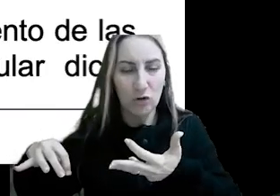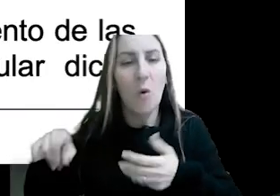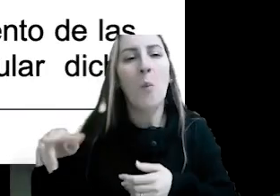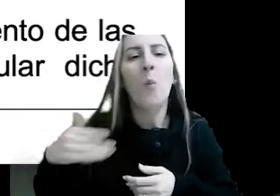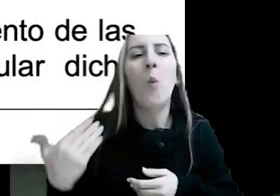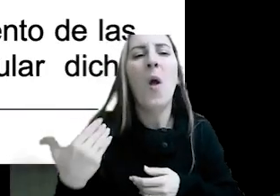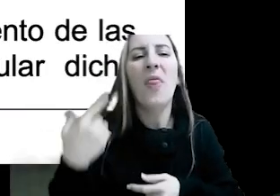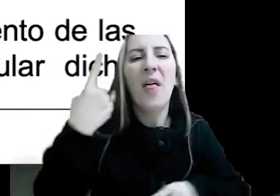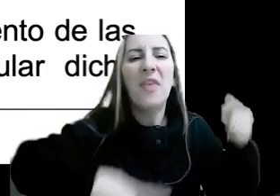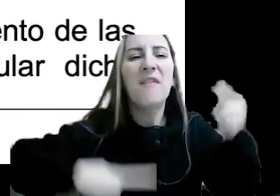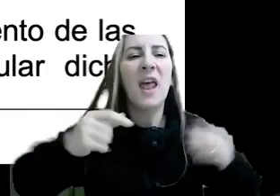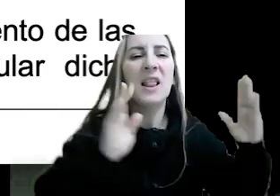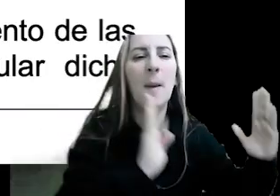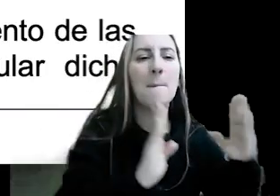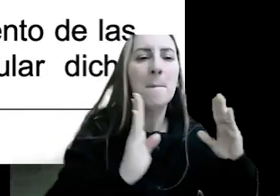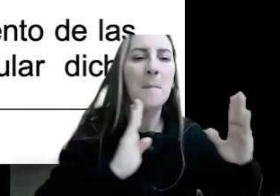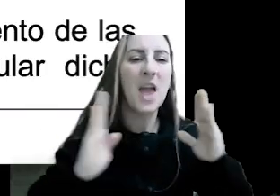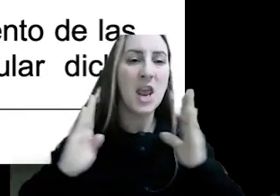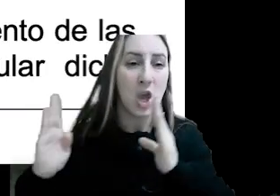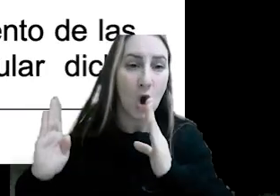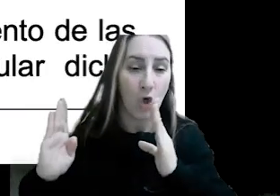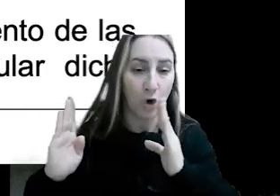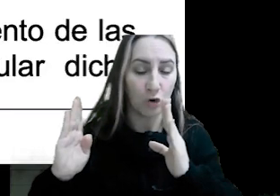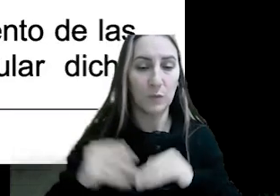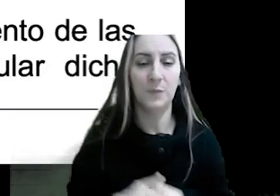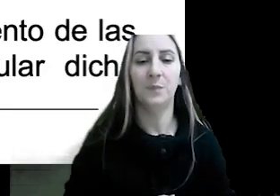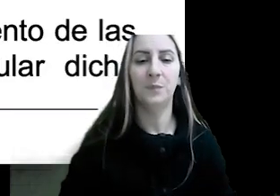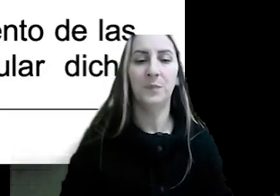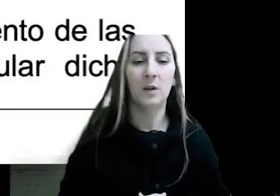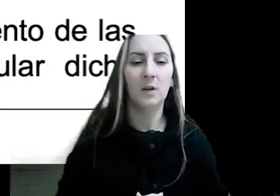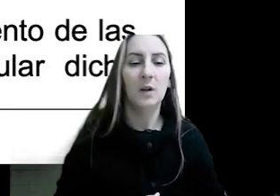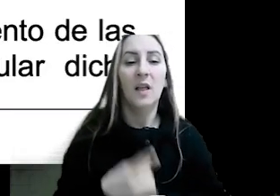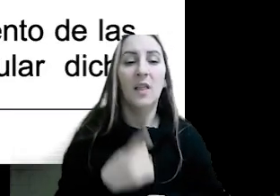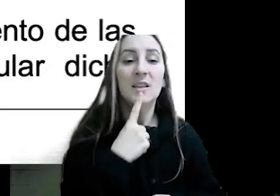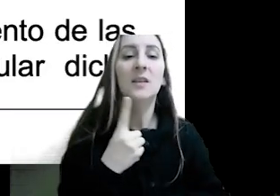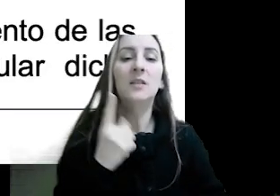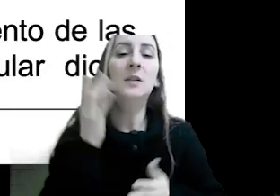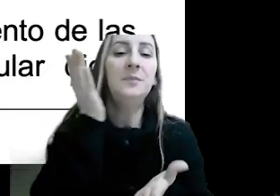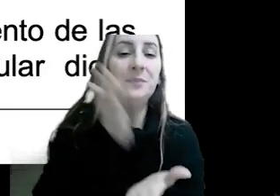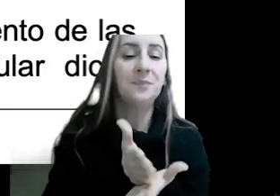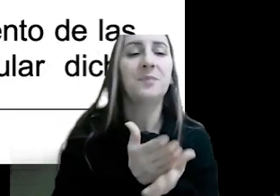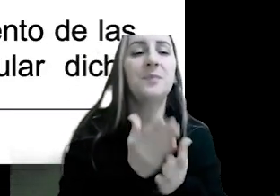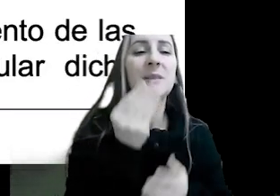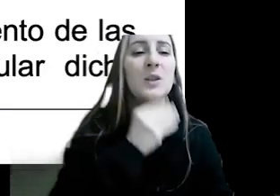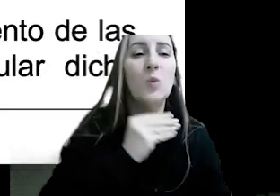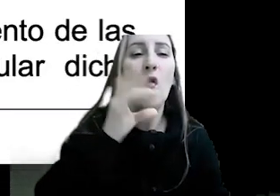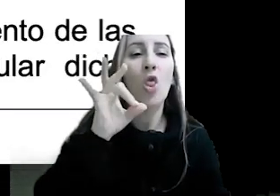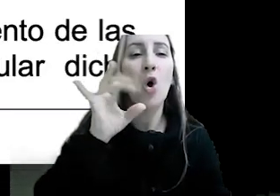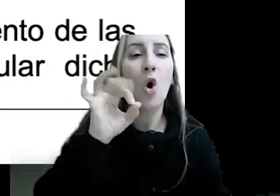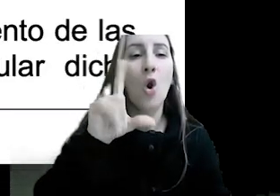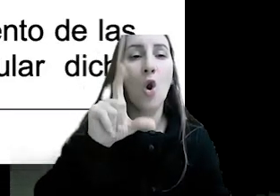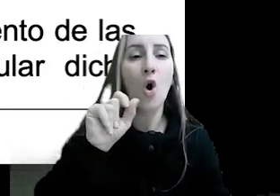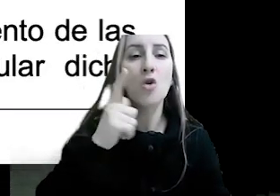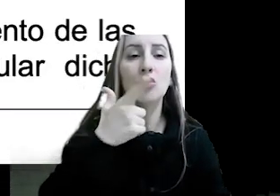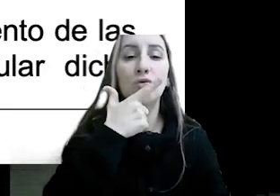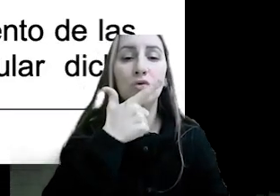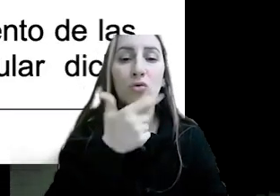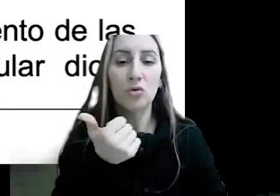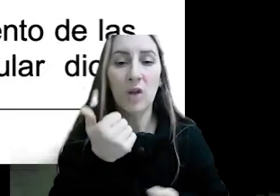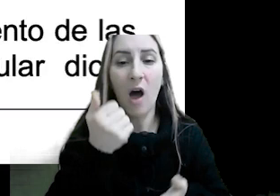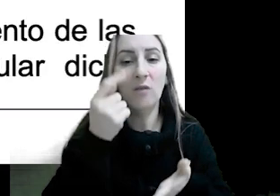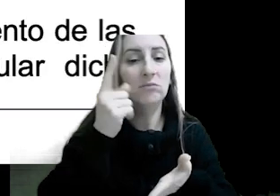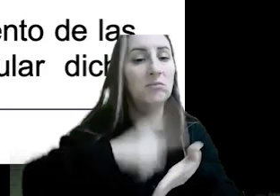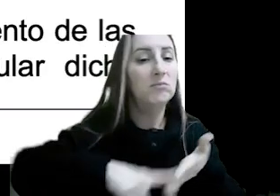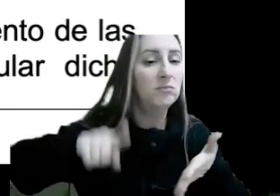diferentes periodos, tanto de origen como destino. Dice, el delito de simulación dolosa de cancelación no reprime en forma directa